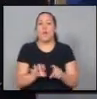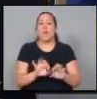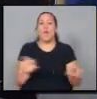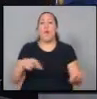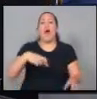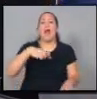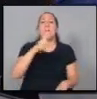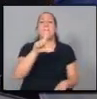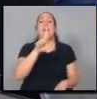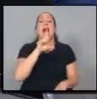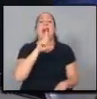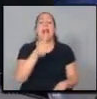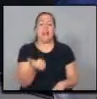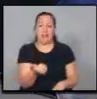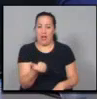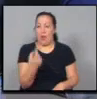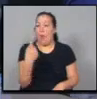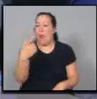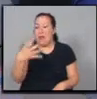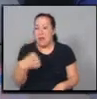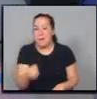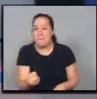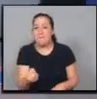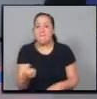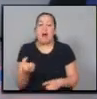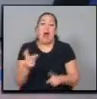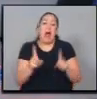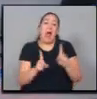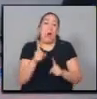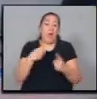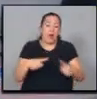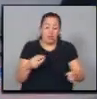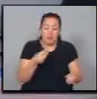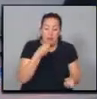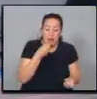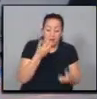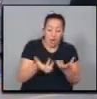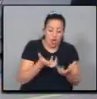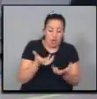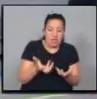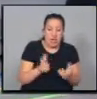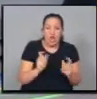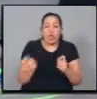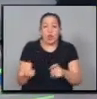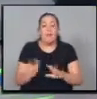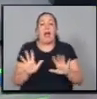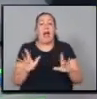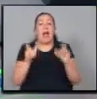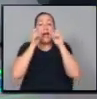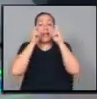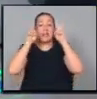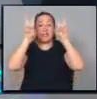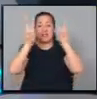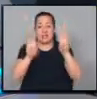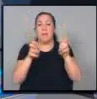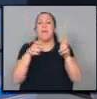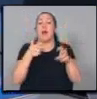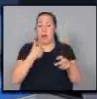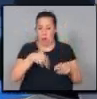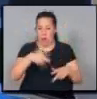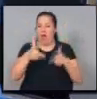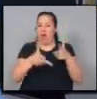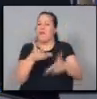limoncito pequeño para cocinar. Hay algunas cosas que uno se acostumbra a comer con limón y no la puede reemplazar. Bueno, atención con el tema, porque lo vamos a desarrollar en un